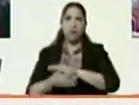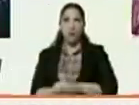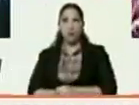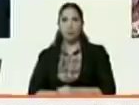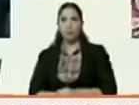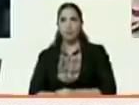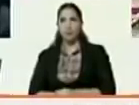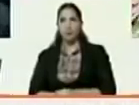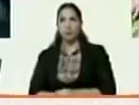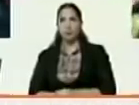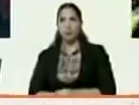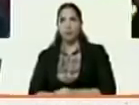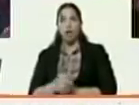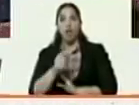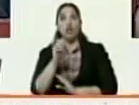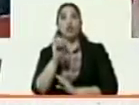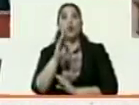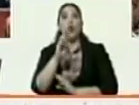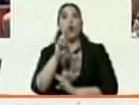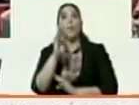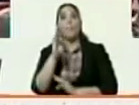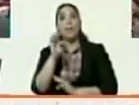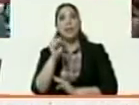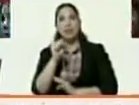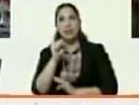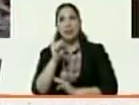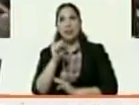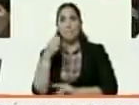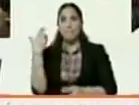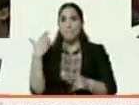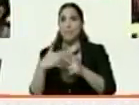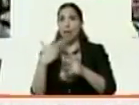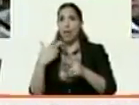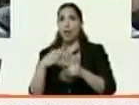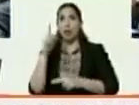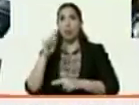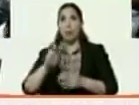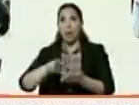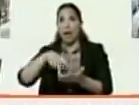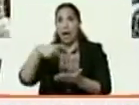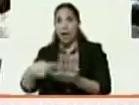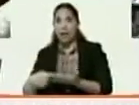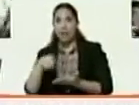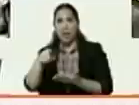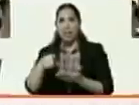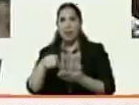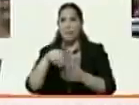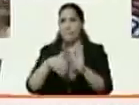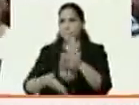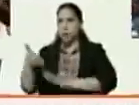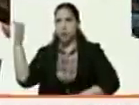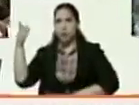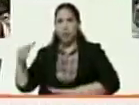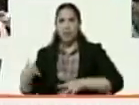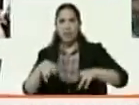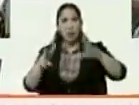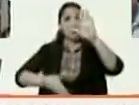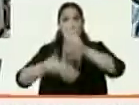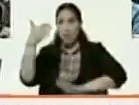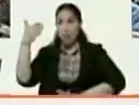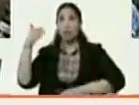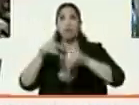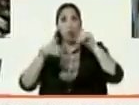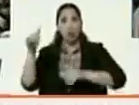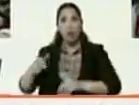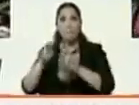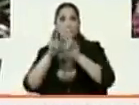Pasaron el río Torbes, en peligro inclusive de caerse ahí, que se lo llevara el río, salieron a votar por la paz de